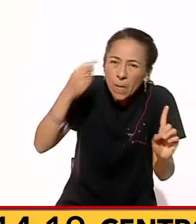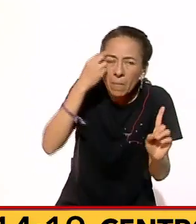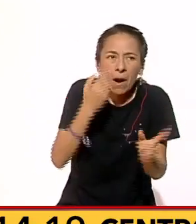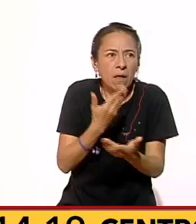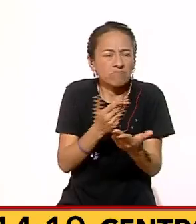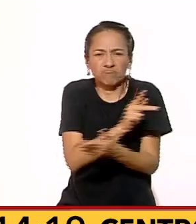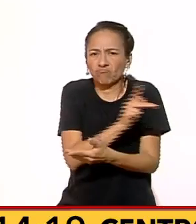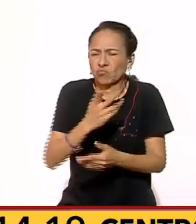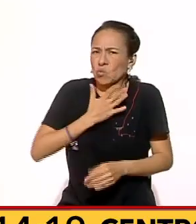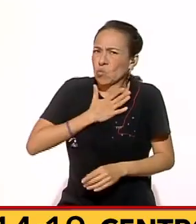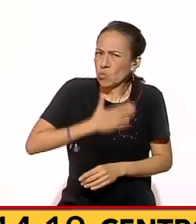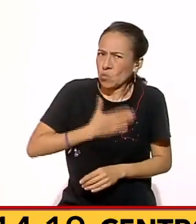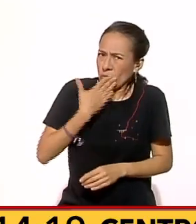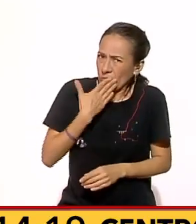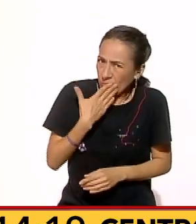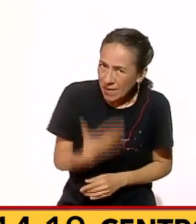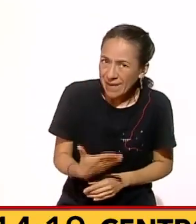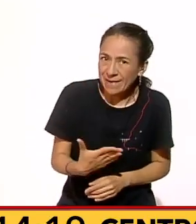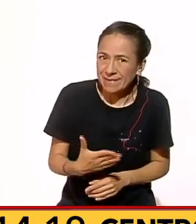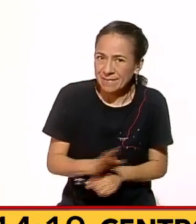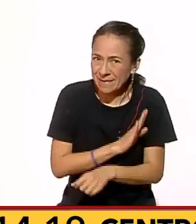ganen?